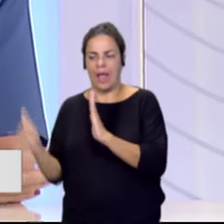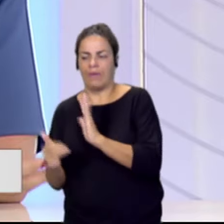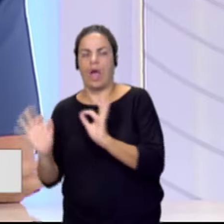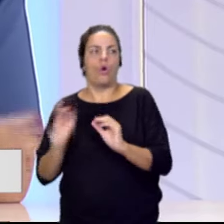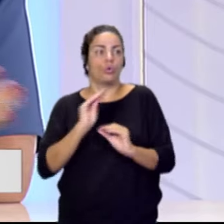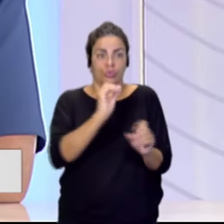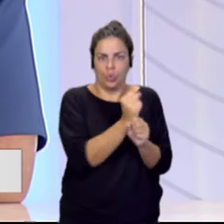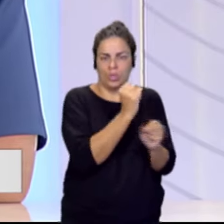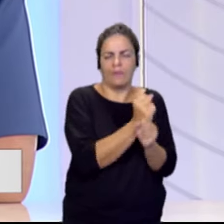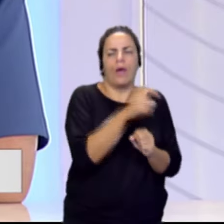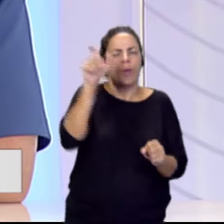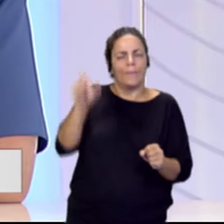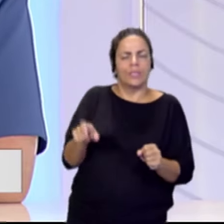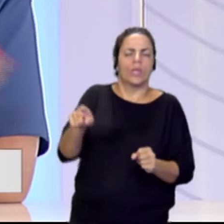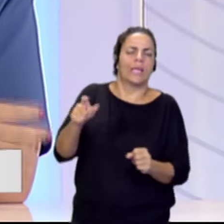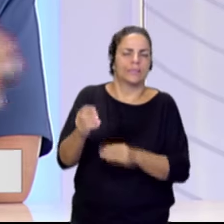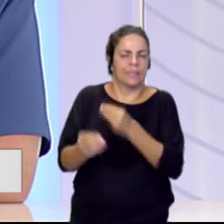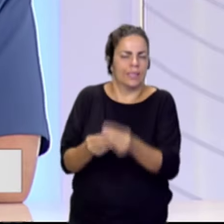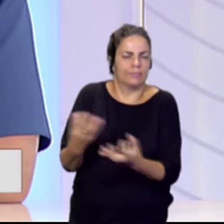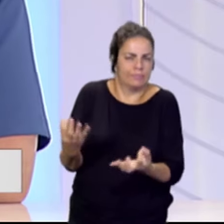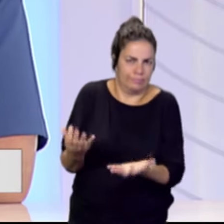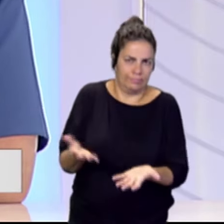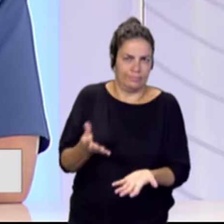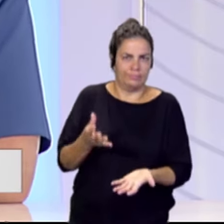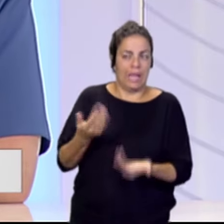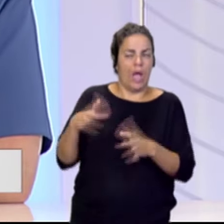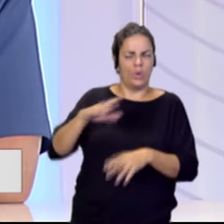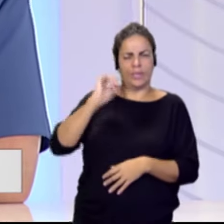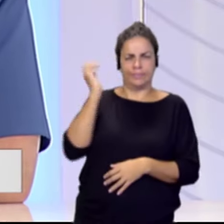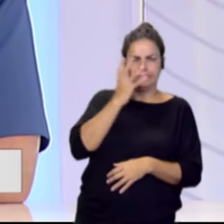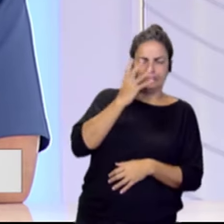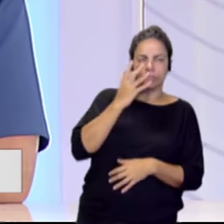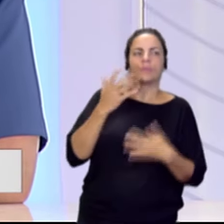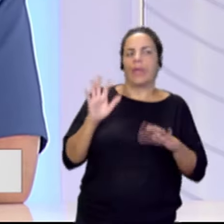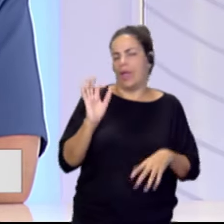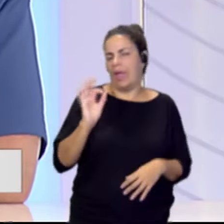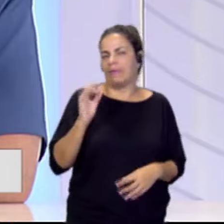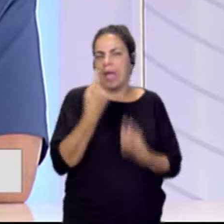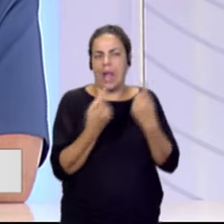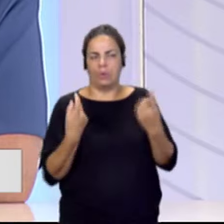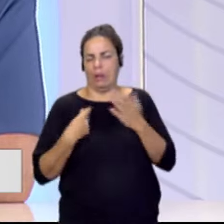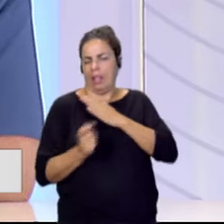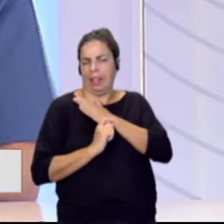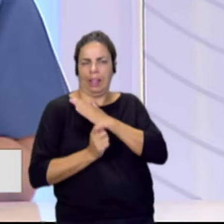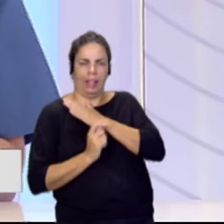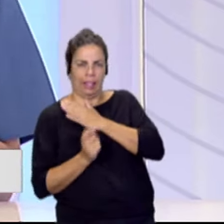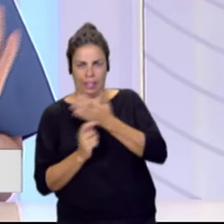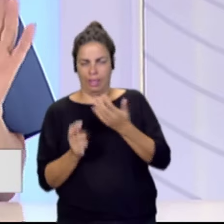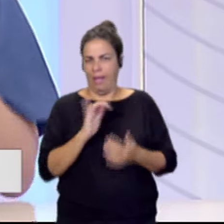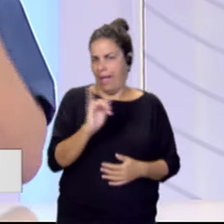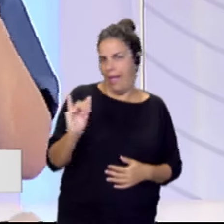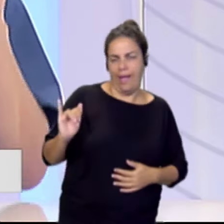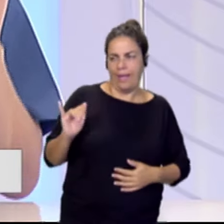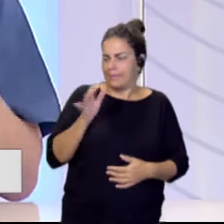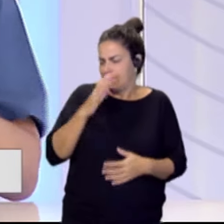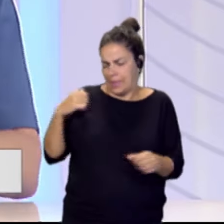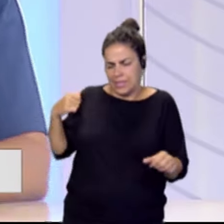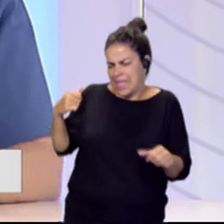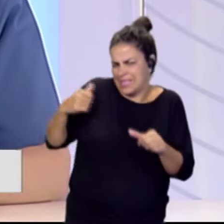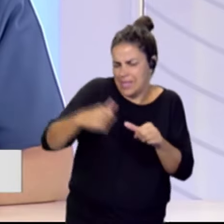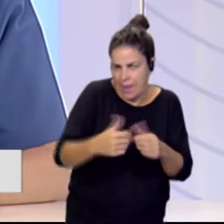el trabajador que está bajo sospecha, ¿no? Y yo creo que efectivamente la picaresca existe y existe desde que el mundo es mundo y que desde que la actividad laboral